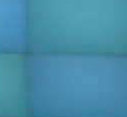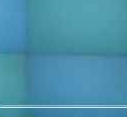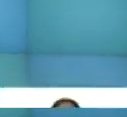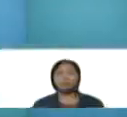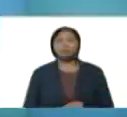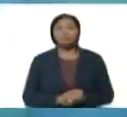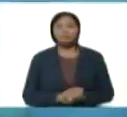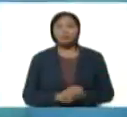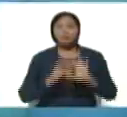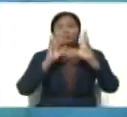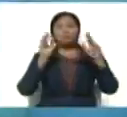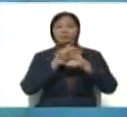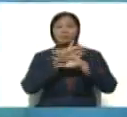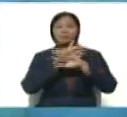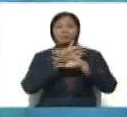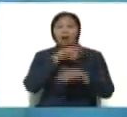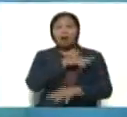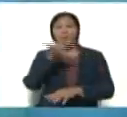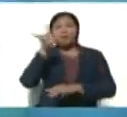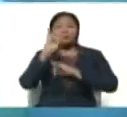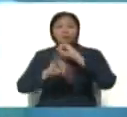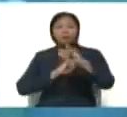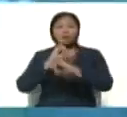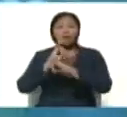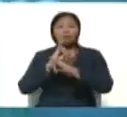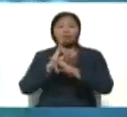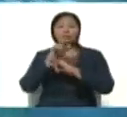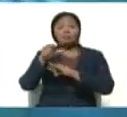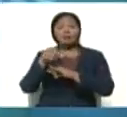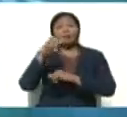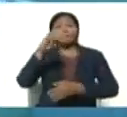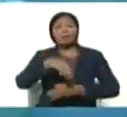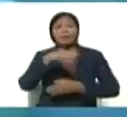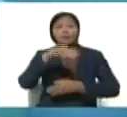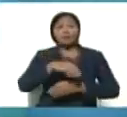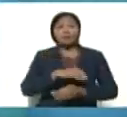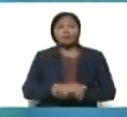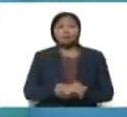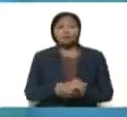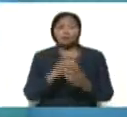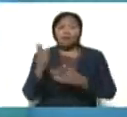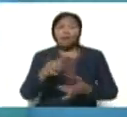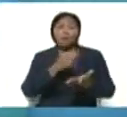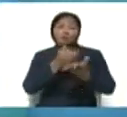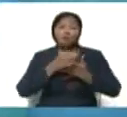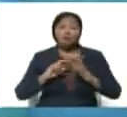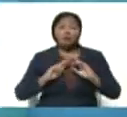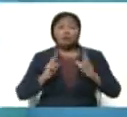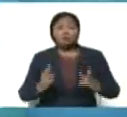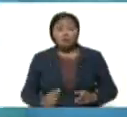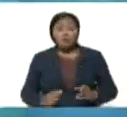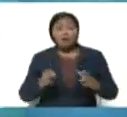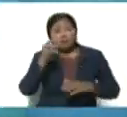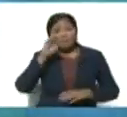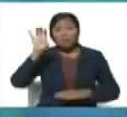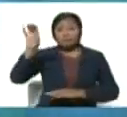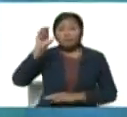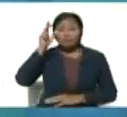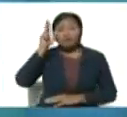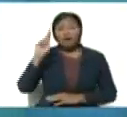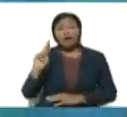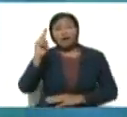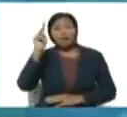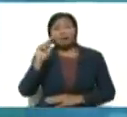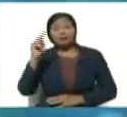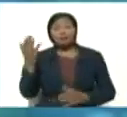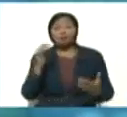Les comentamos que más temprano, desde el Aeropuerto Internacional Simón Bolívar de Maiquetía, salió una ayuda humanitaria para el pueblo de Haití. Nuestro compañero